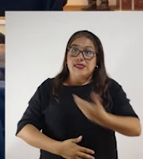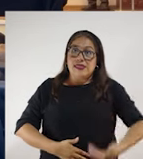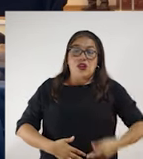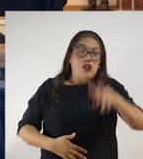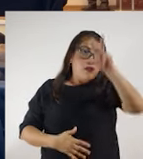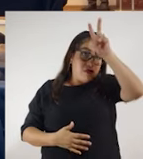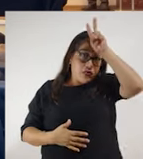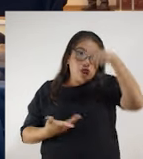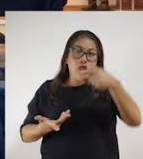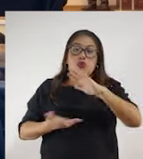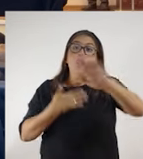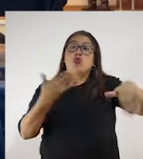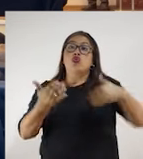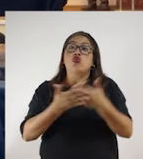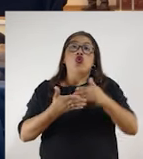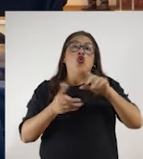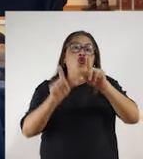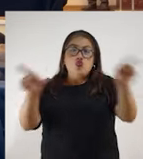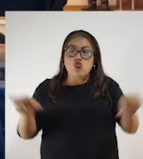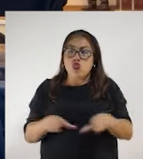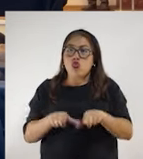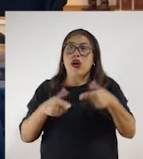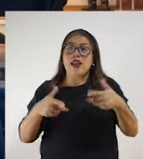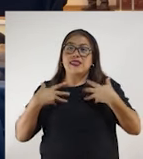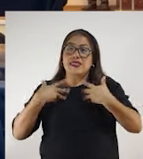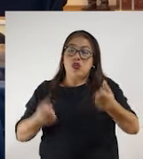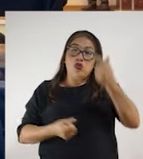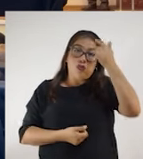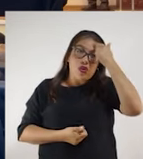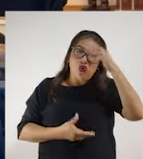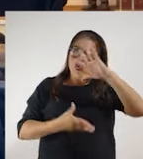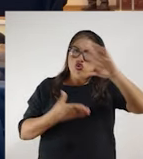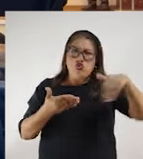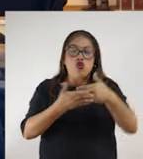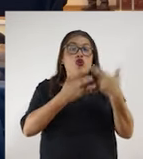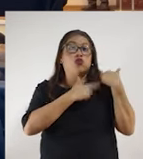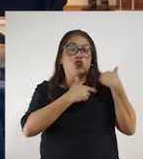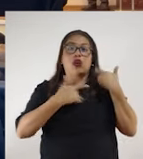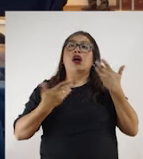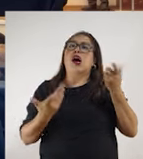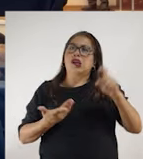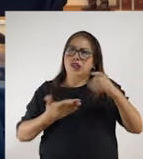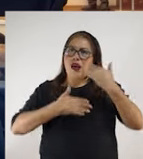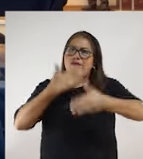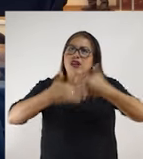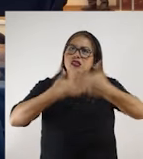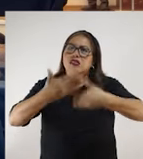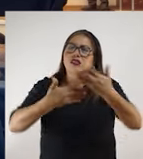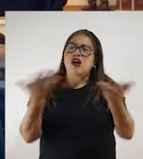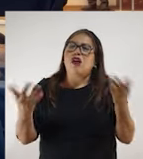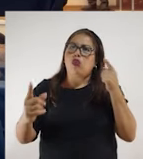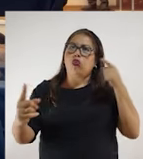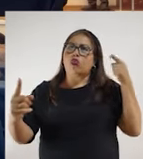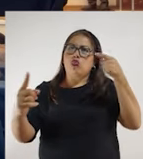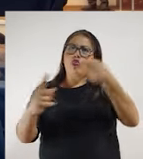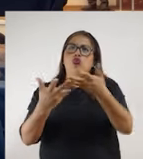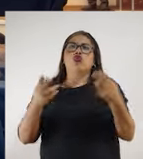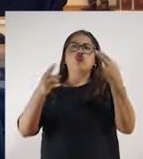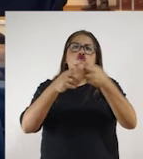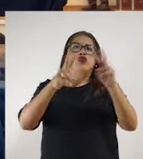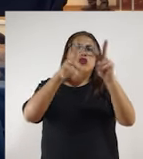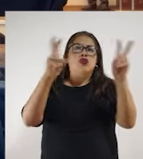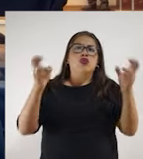esa lógica avanza todo lo que son los centros de salud mental comunitario, ¿no? Avanzamos hacia un camino